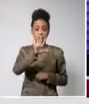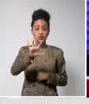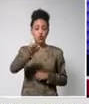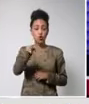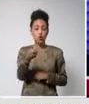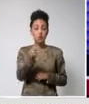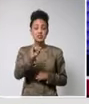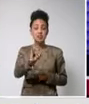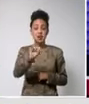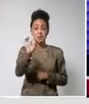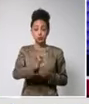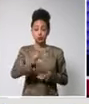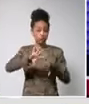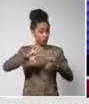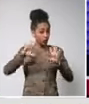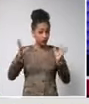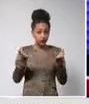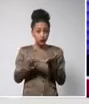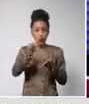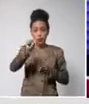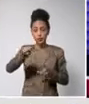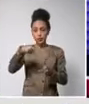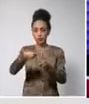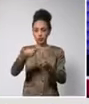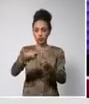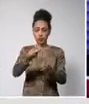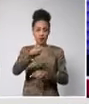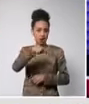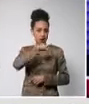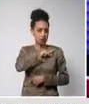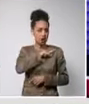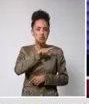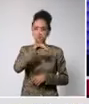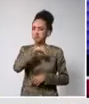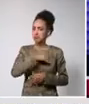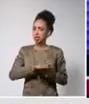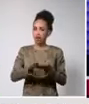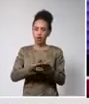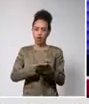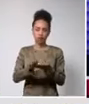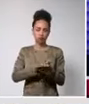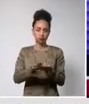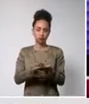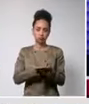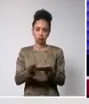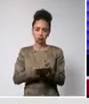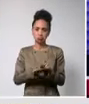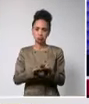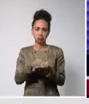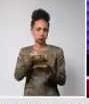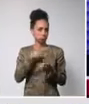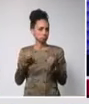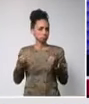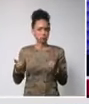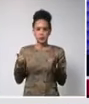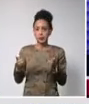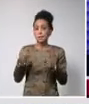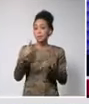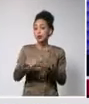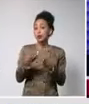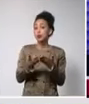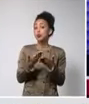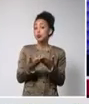55,6% de todos los diagnosticados ayer totalmente asintomáticos. No se sentían nada, y si no fuera por